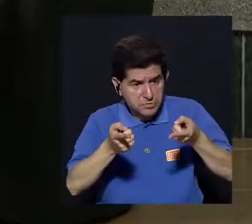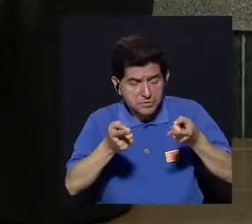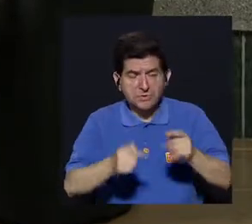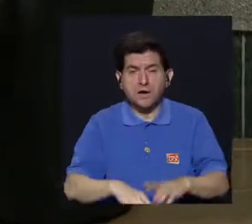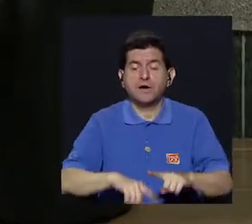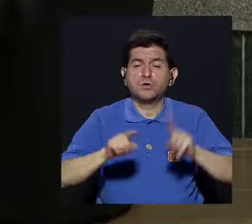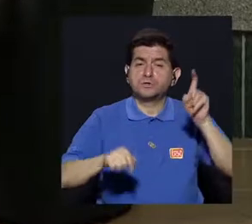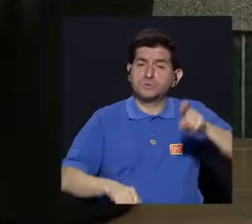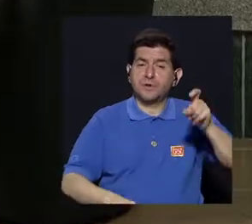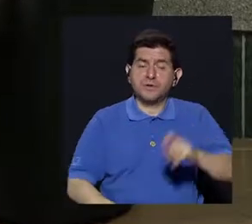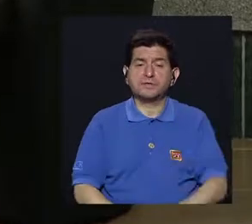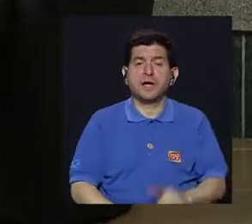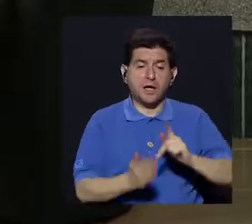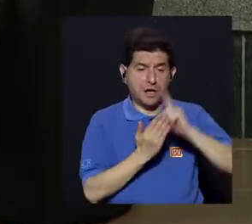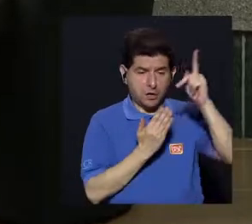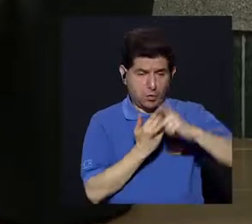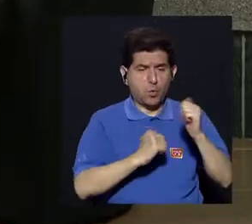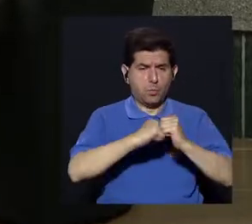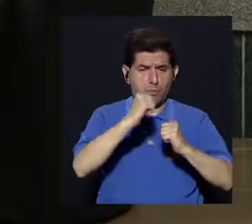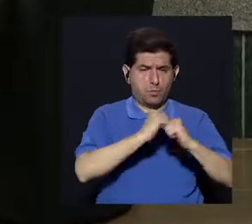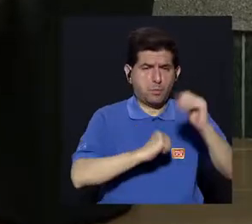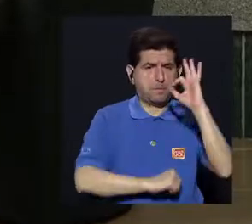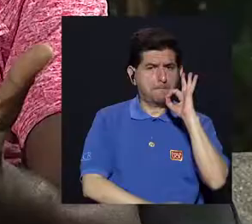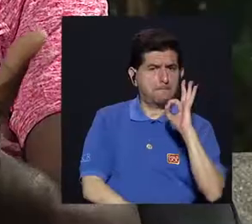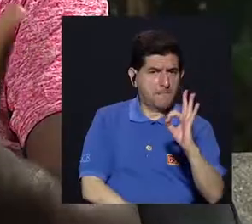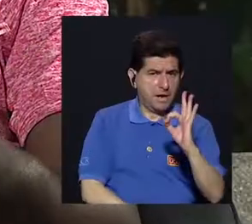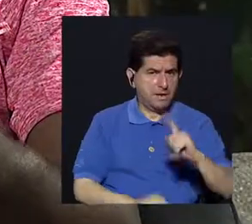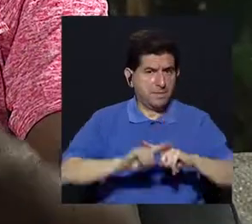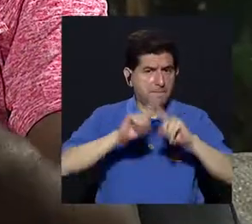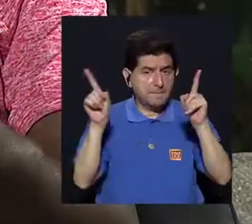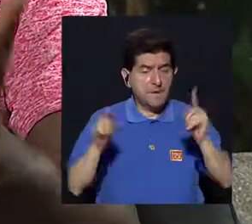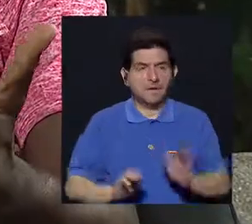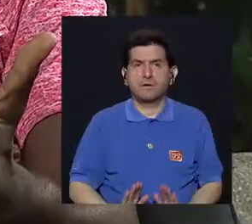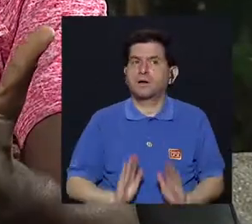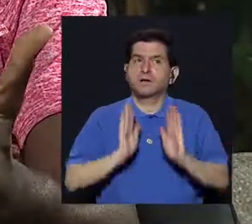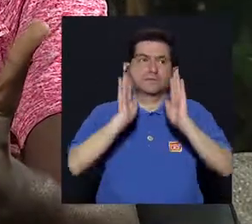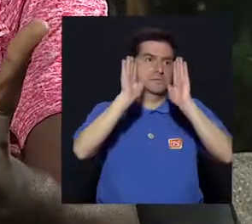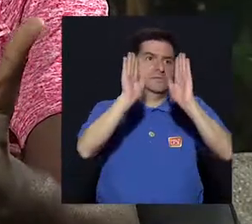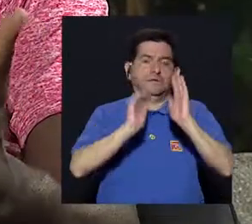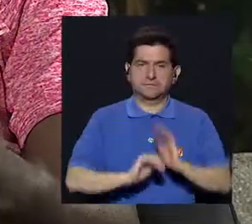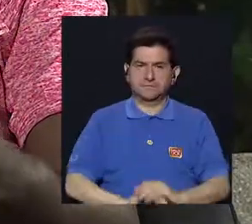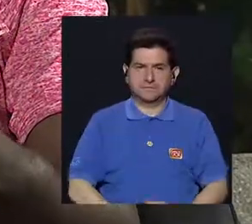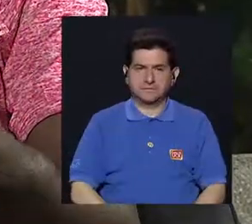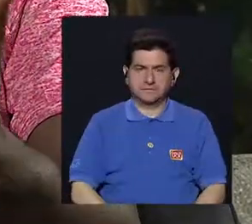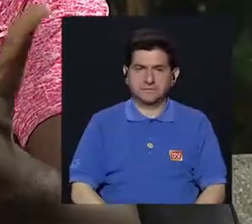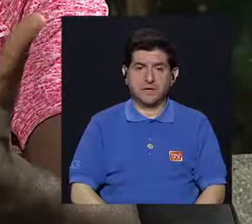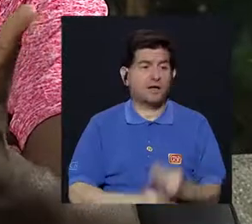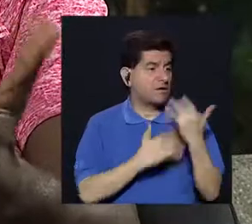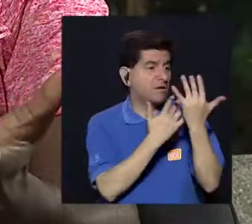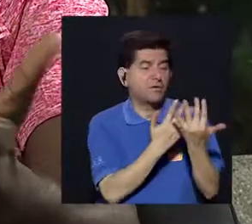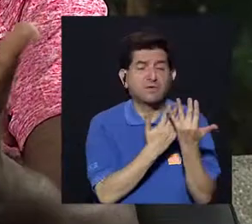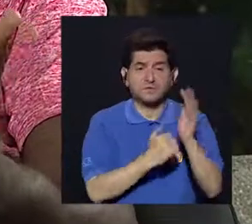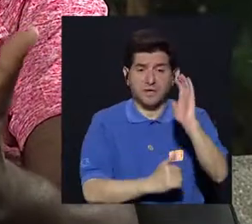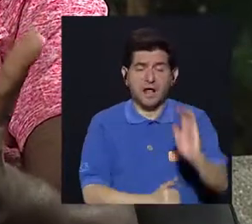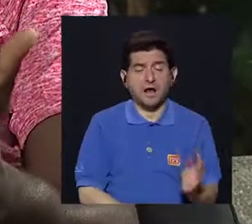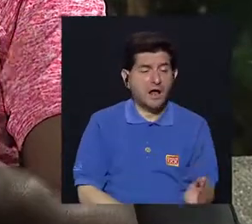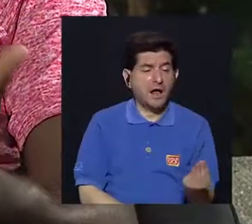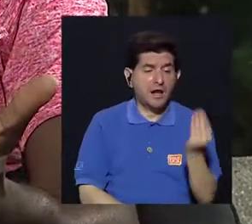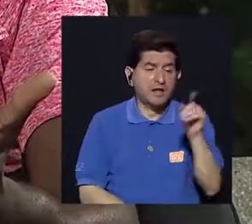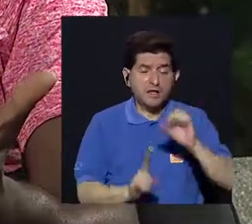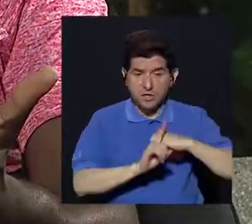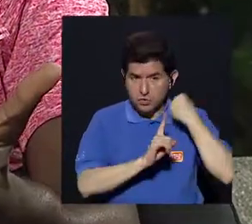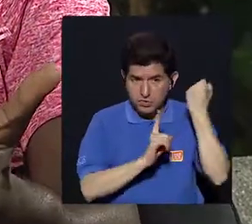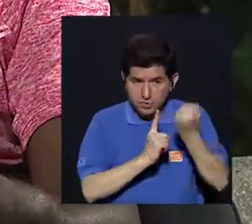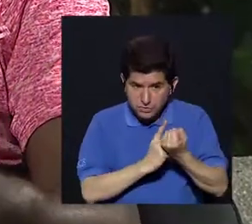eso, pero necesitamos un programa bien estructurado. Pero sería genial, porque no vamos a esperar hasta que el niño crezca en